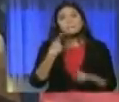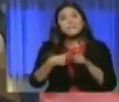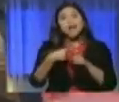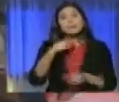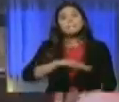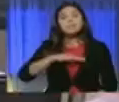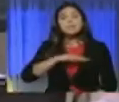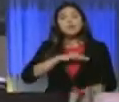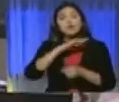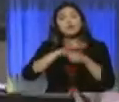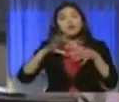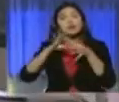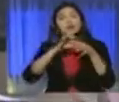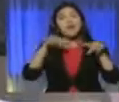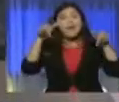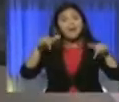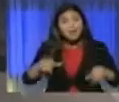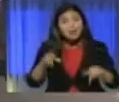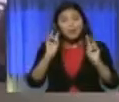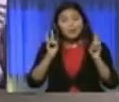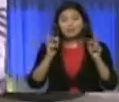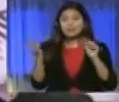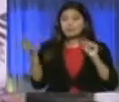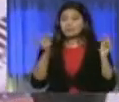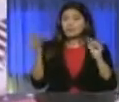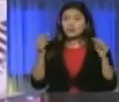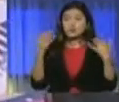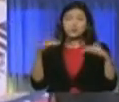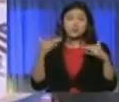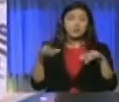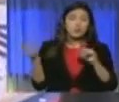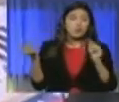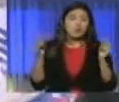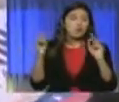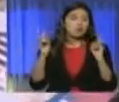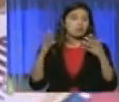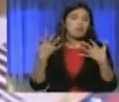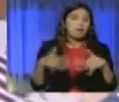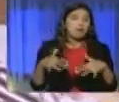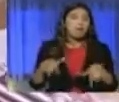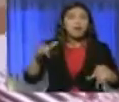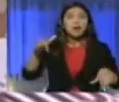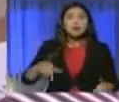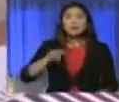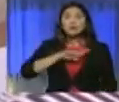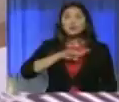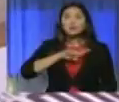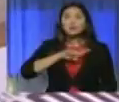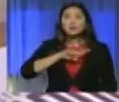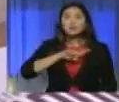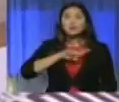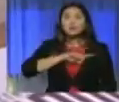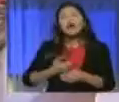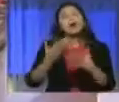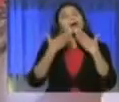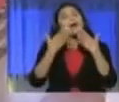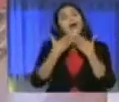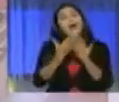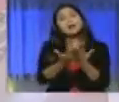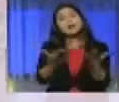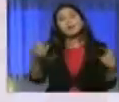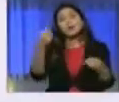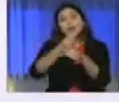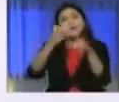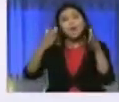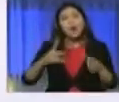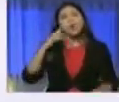Soberano. Esto es un tema de temas, un gran tema. Y estamos nosotros, mira, abordando. Agradezco a la clase obrera